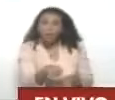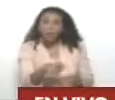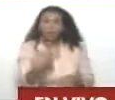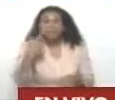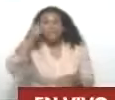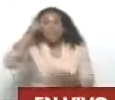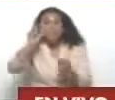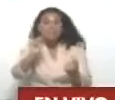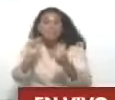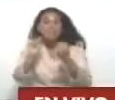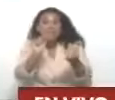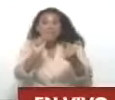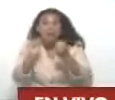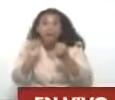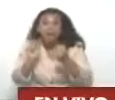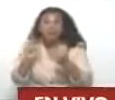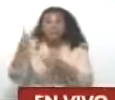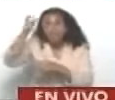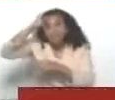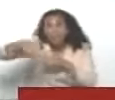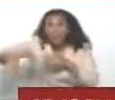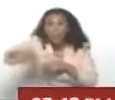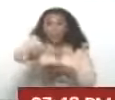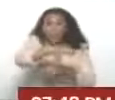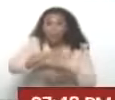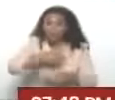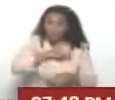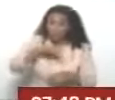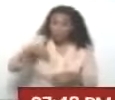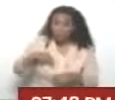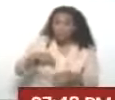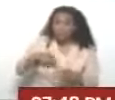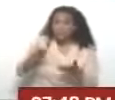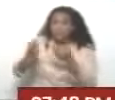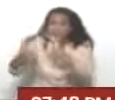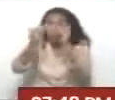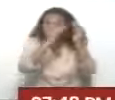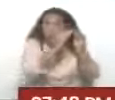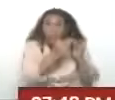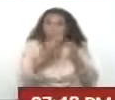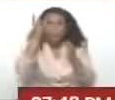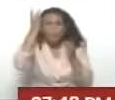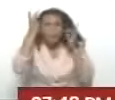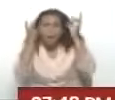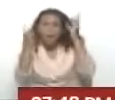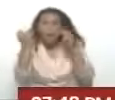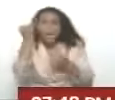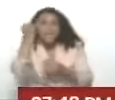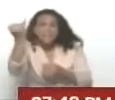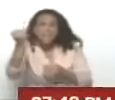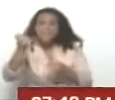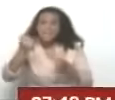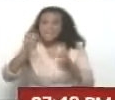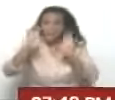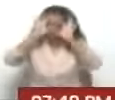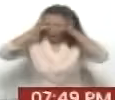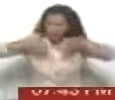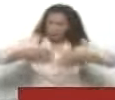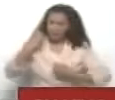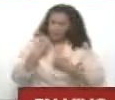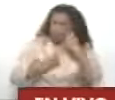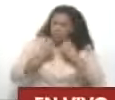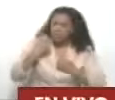del debate, porque nosotros somos el debate, la creatividad, la crítica, la autocrítica